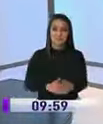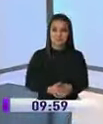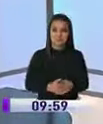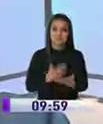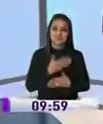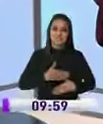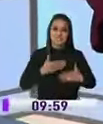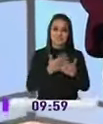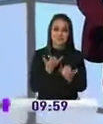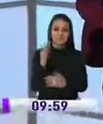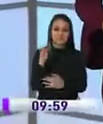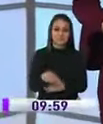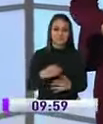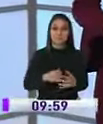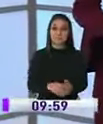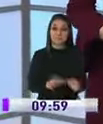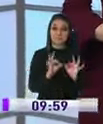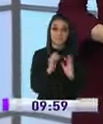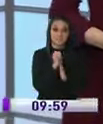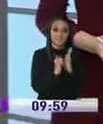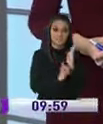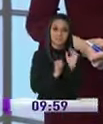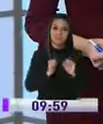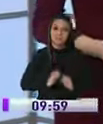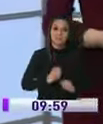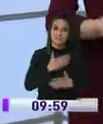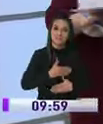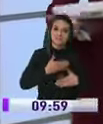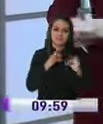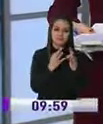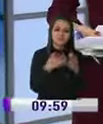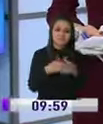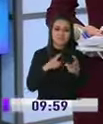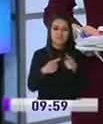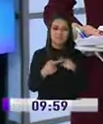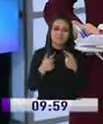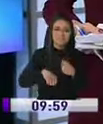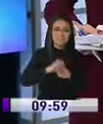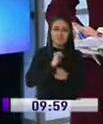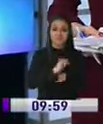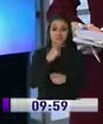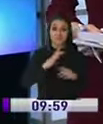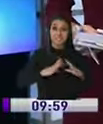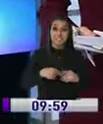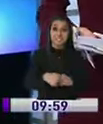que disfrute de este día martes. Prepare su agenda para que pueda vivir en familia con sus amigos también. El periodo está